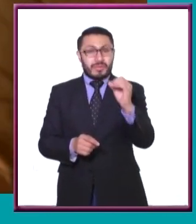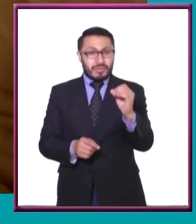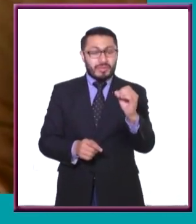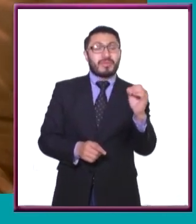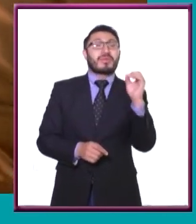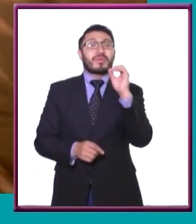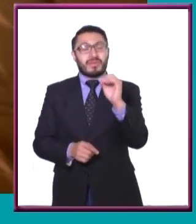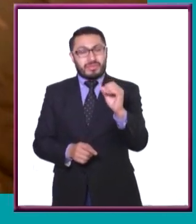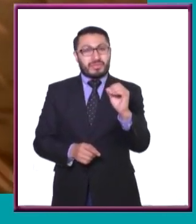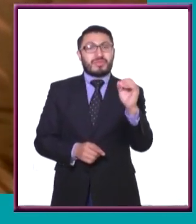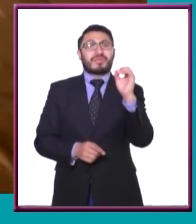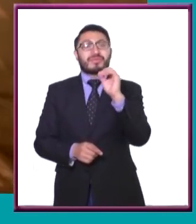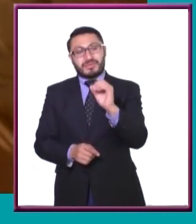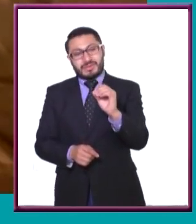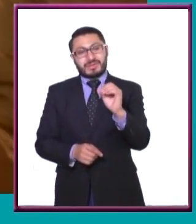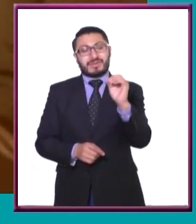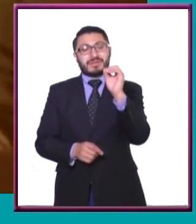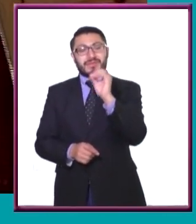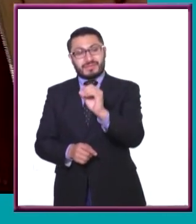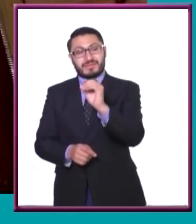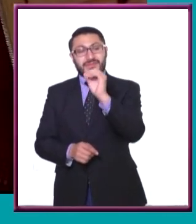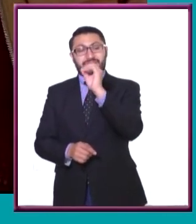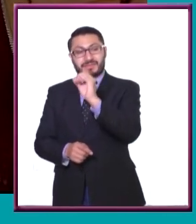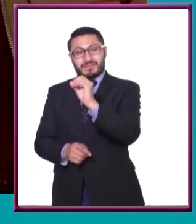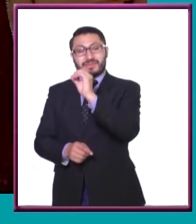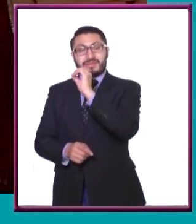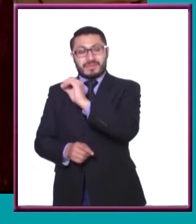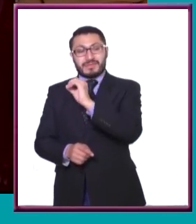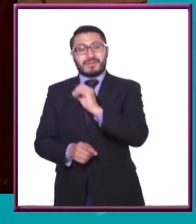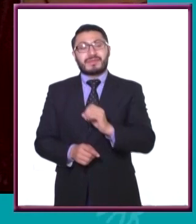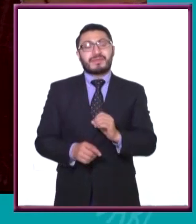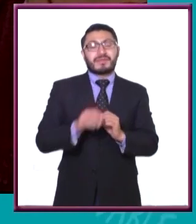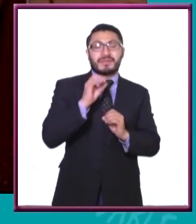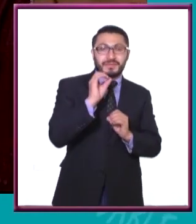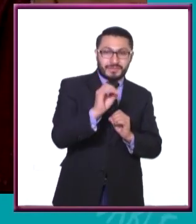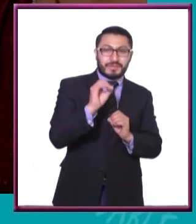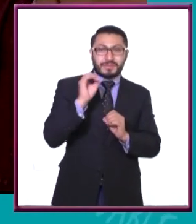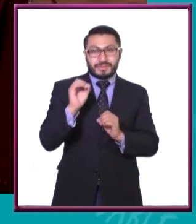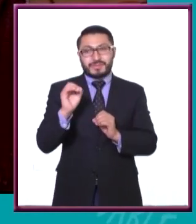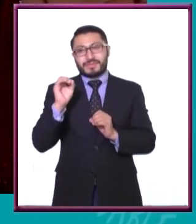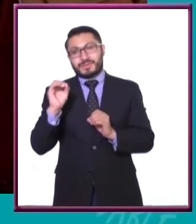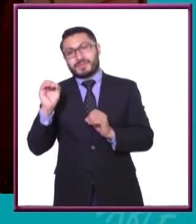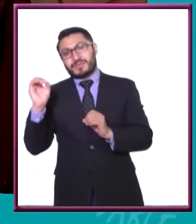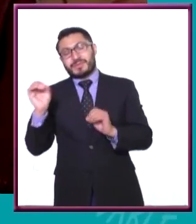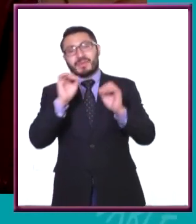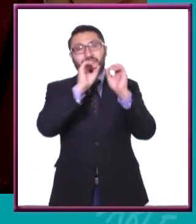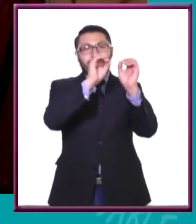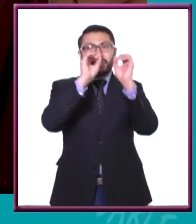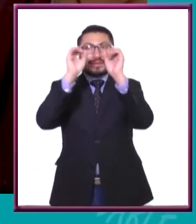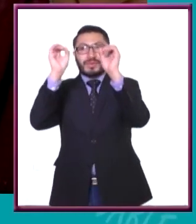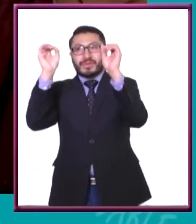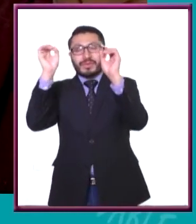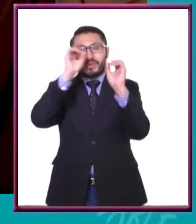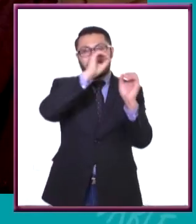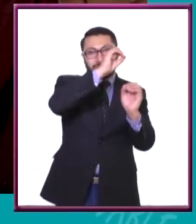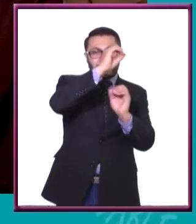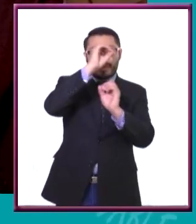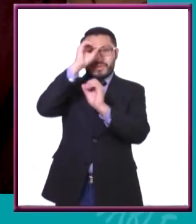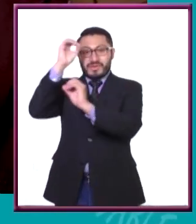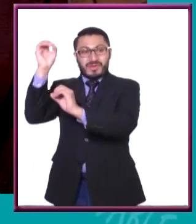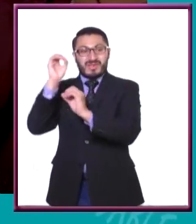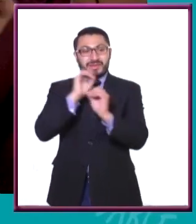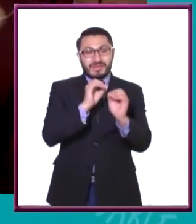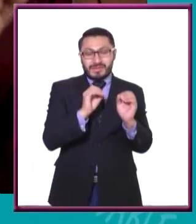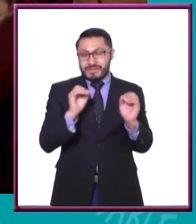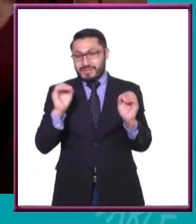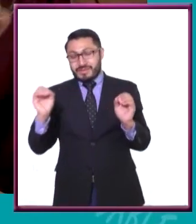1, 2, 3, 4, 5, 6, 7, 8, 10, 11,